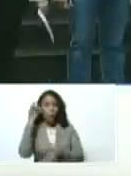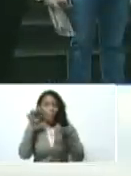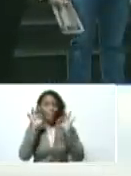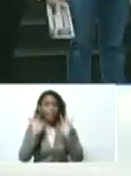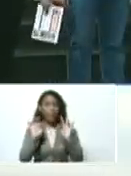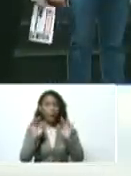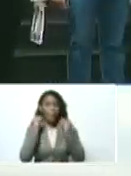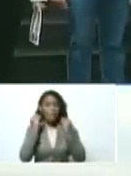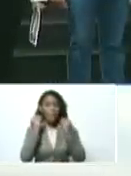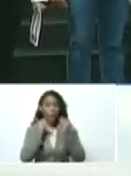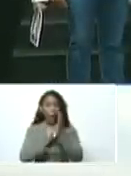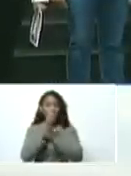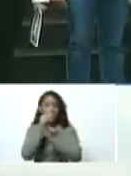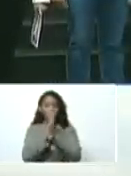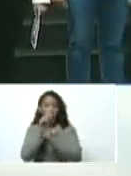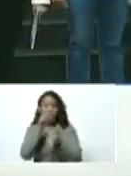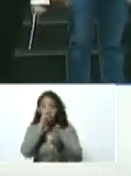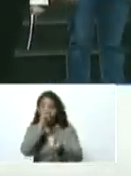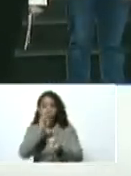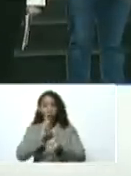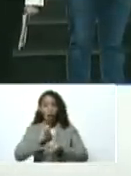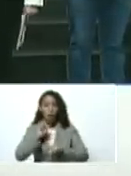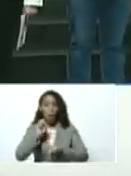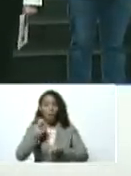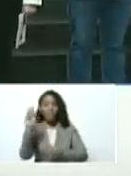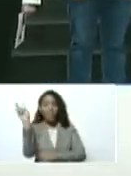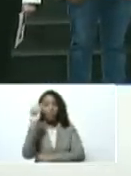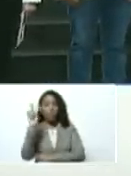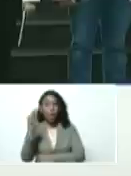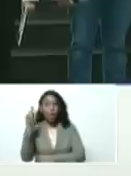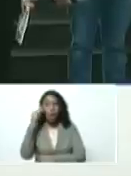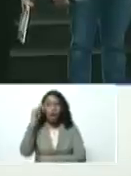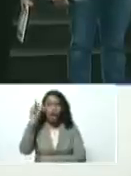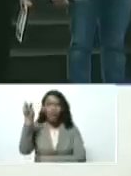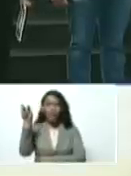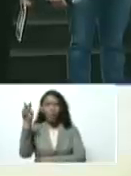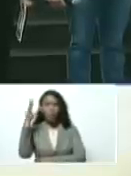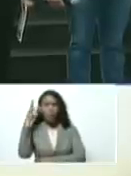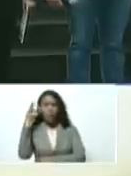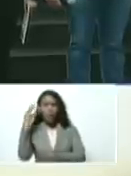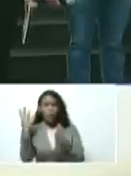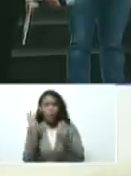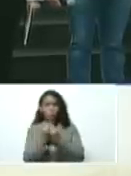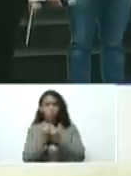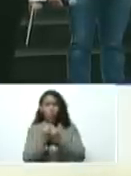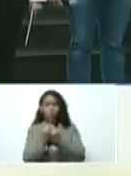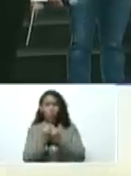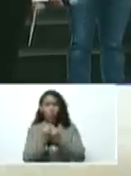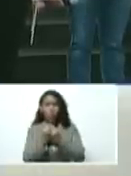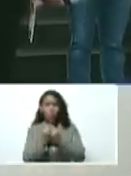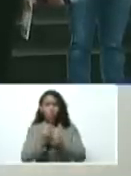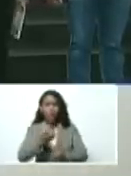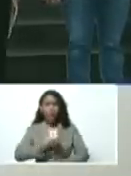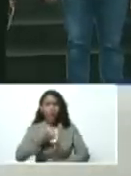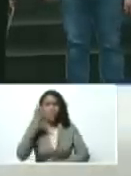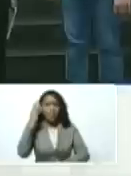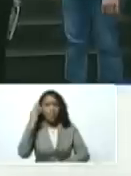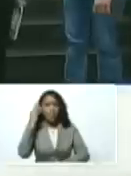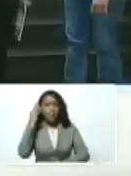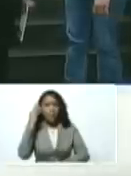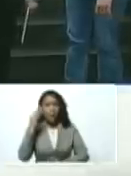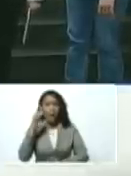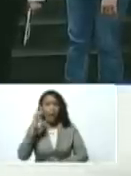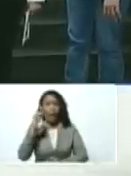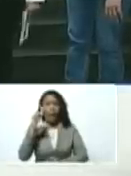para el emprendimiento del Banco de Venezuela. Alexandra, no la veo en la toma. Póngase al lado de la alcaldesa,